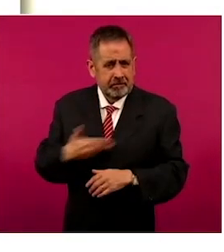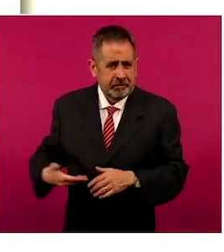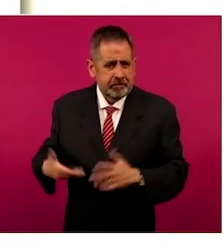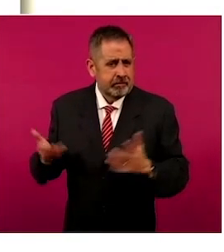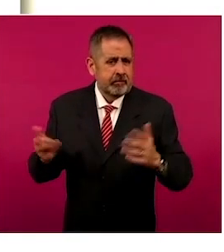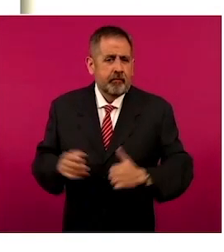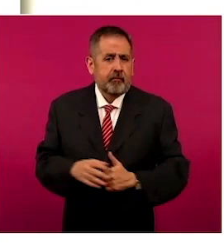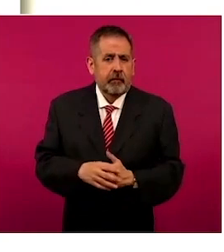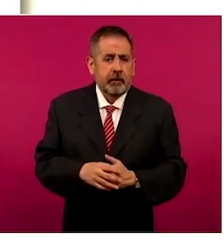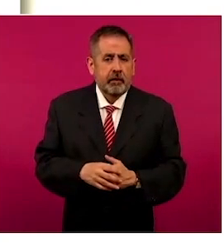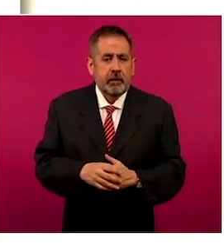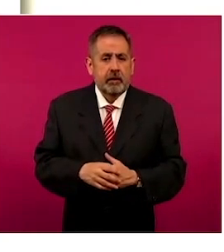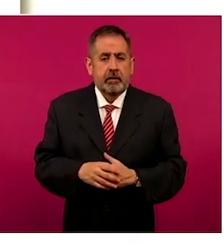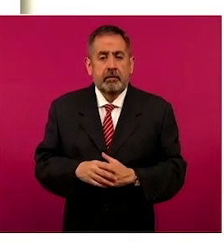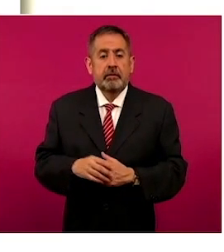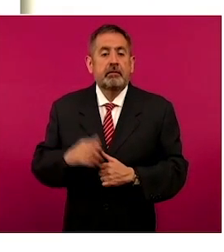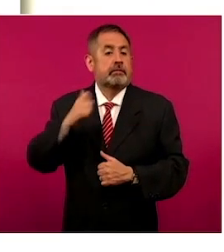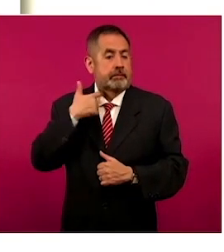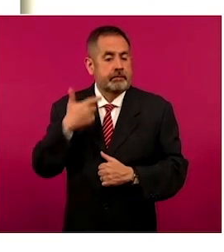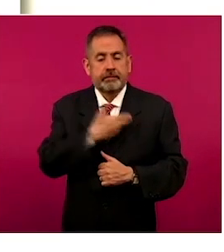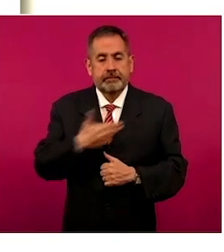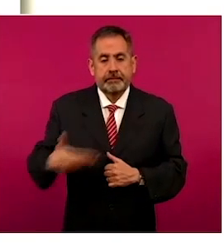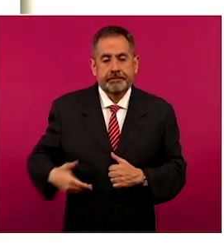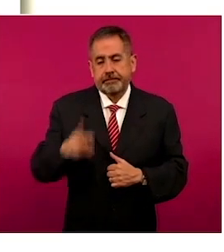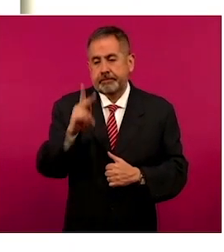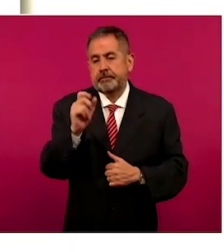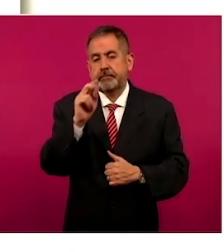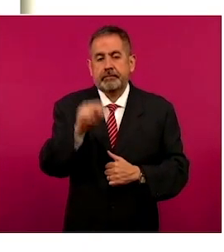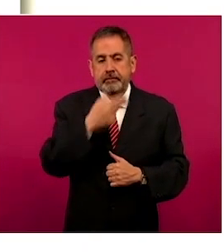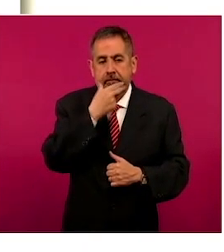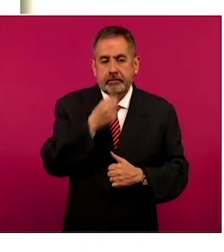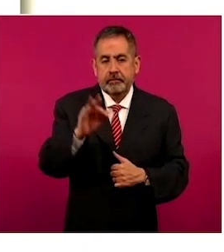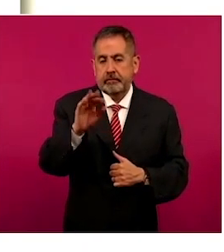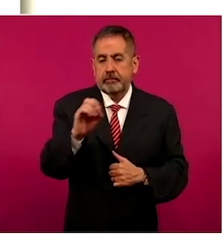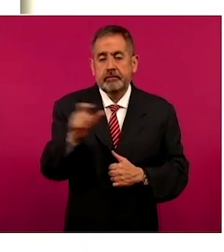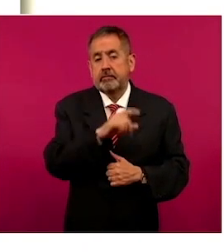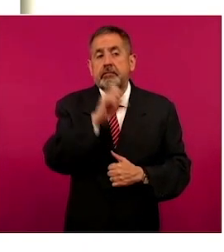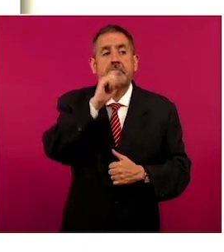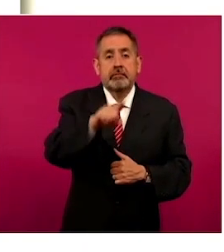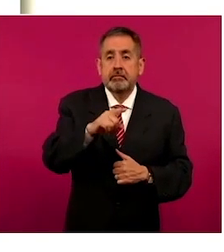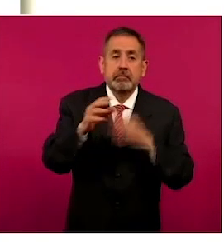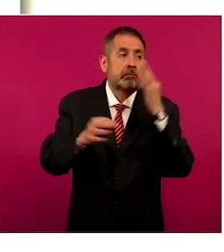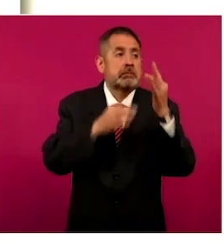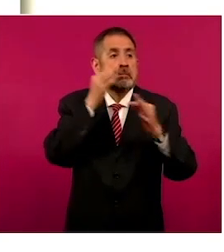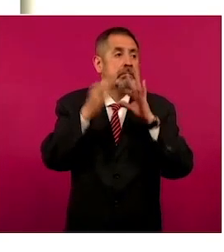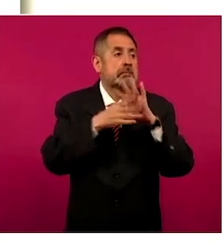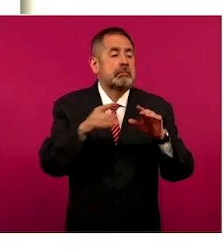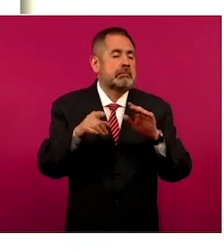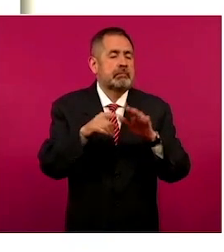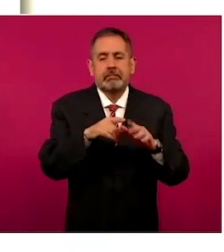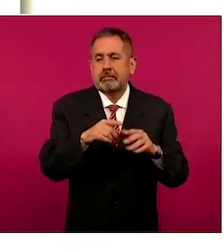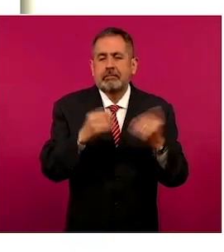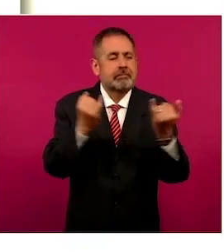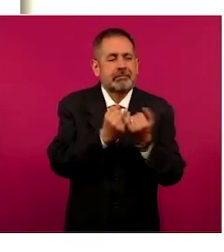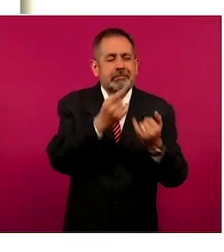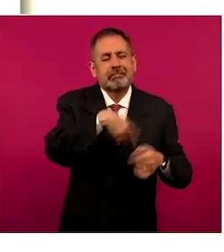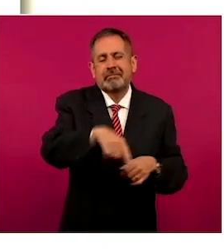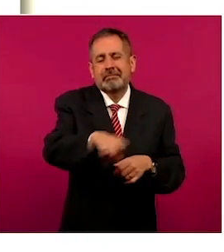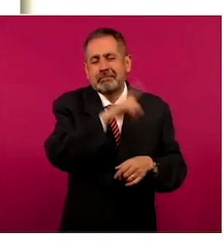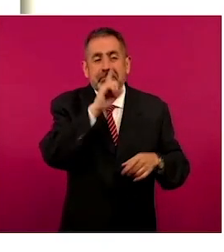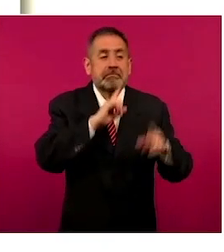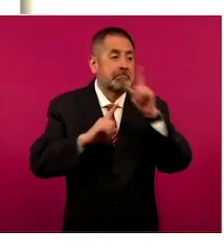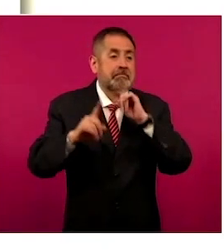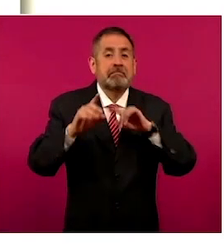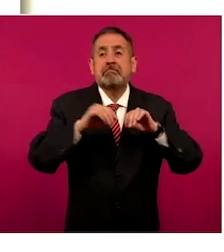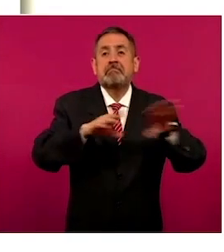el ex presidente panista Vicente Fox también le entró a la campaña como a muchas que también le entra pero esa